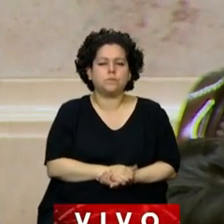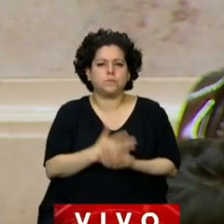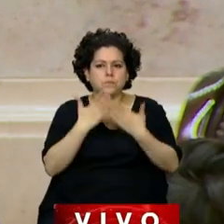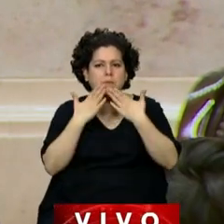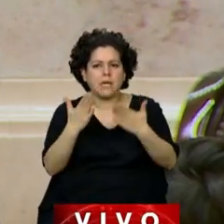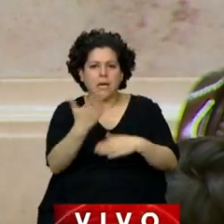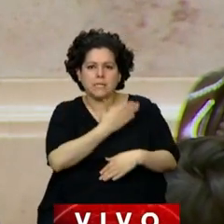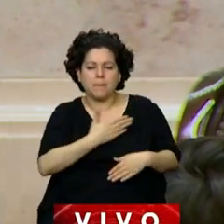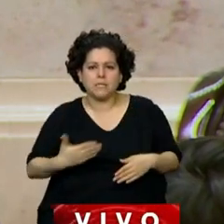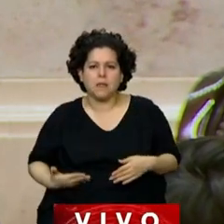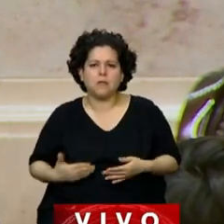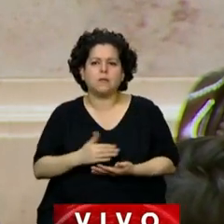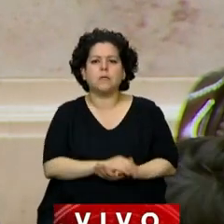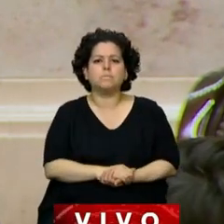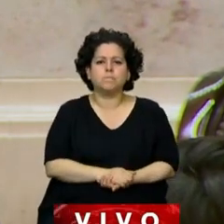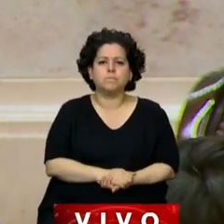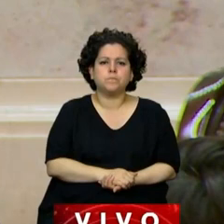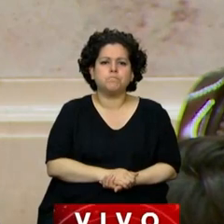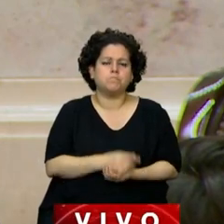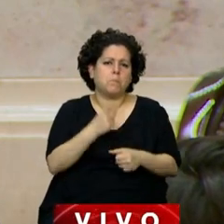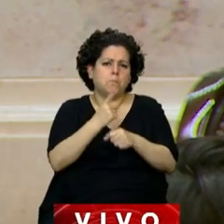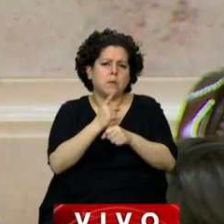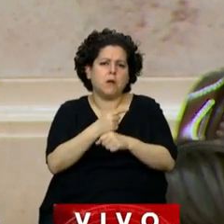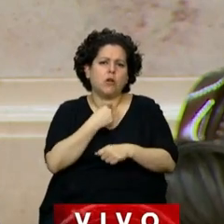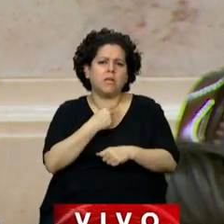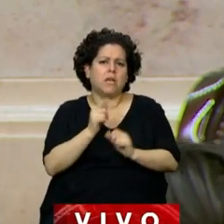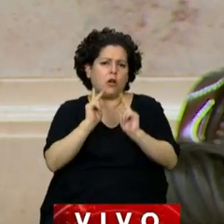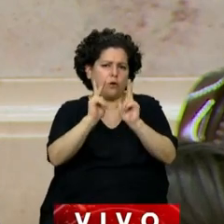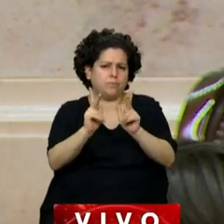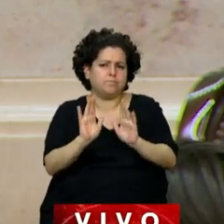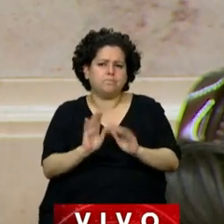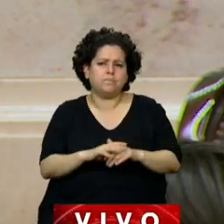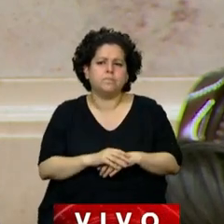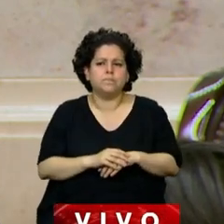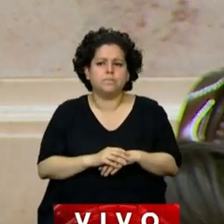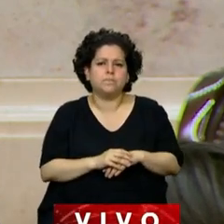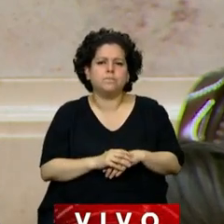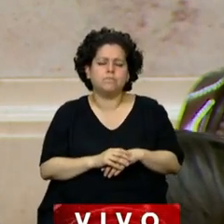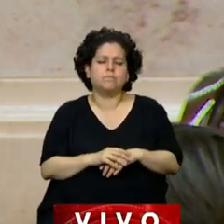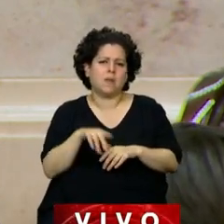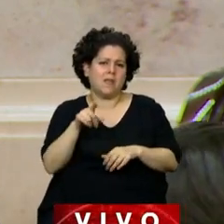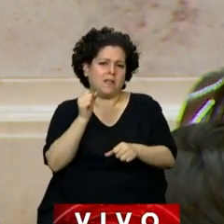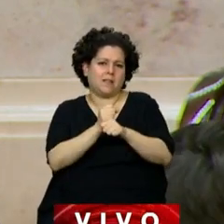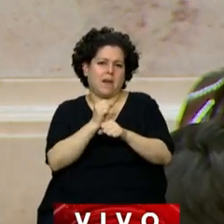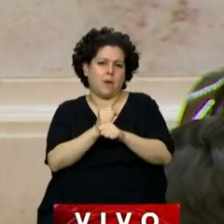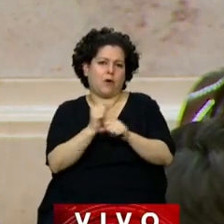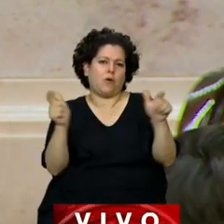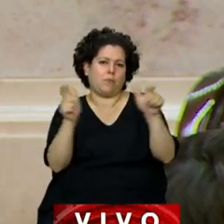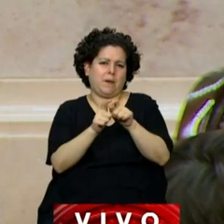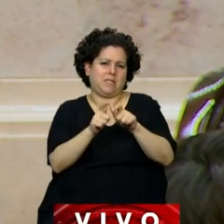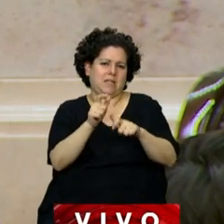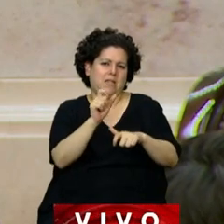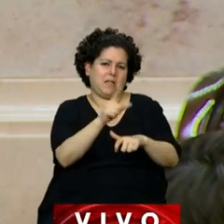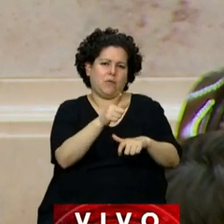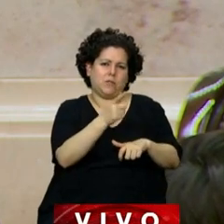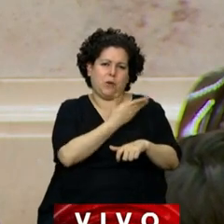Gracias, presidente. Primero quiero reivindicar la tarea del presidente de la Comisión de